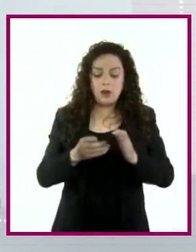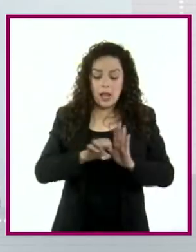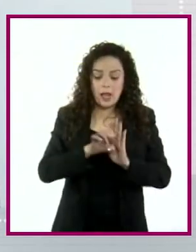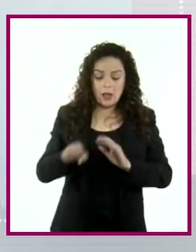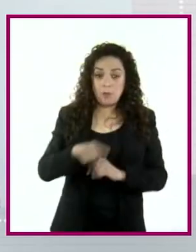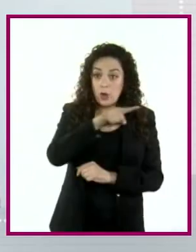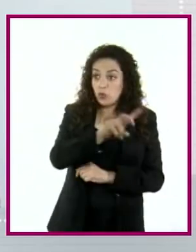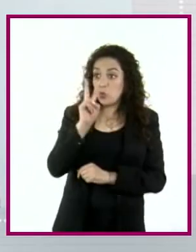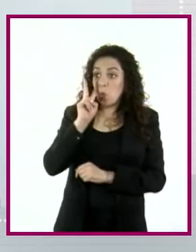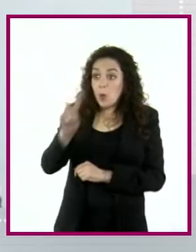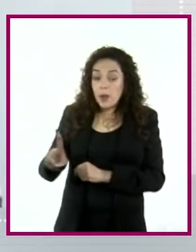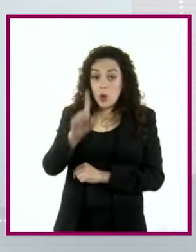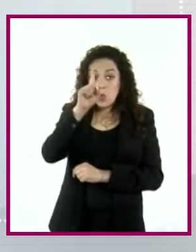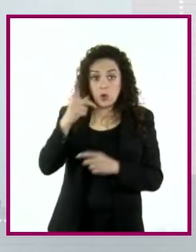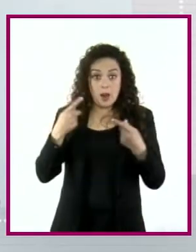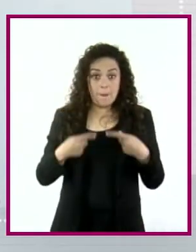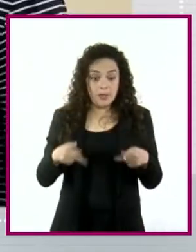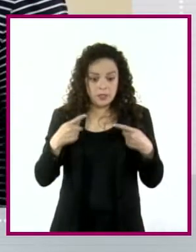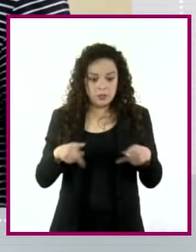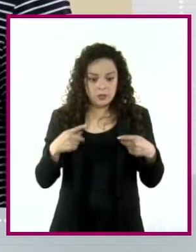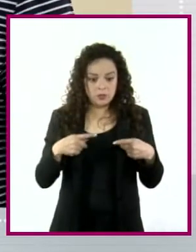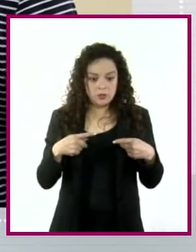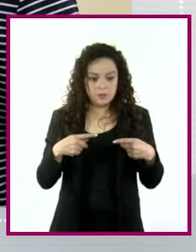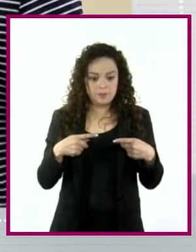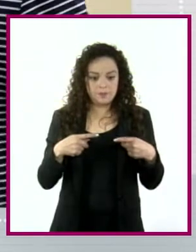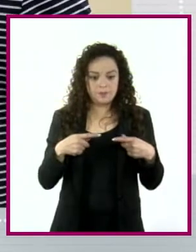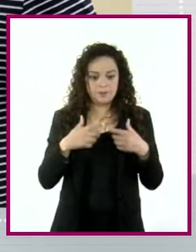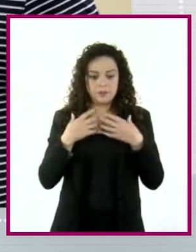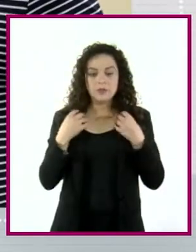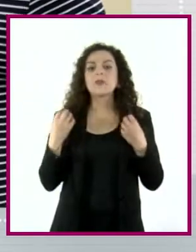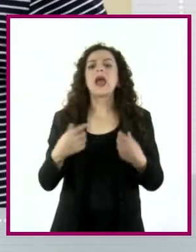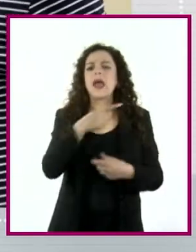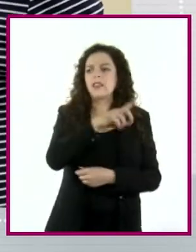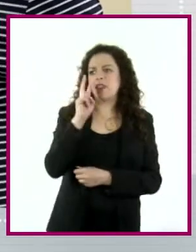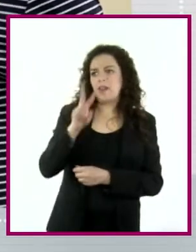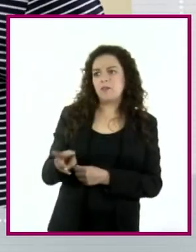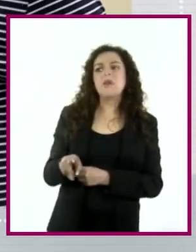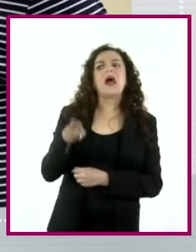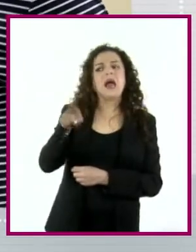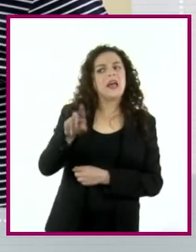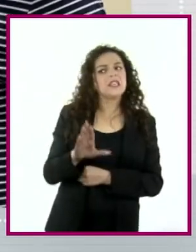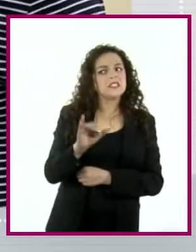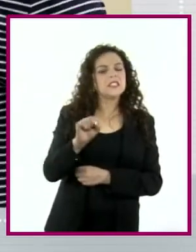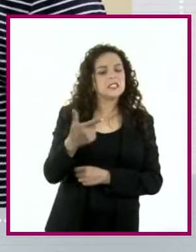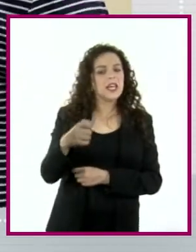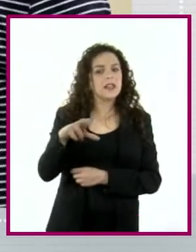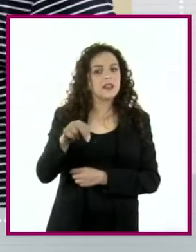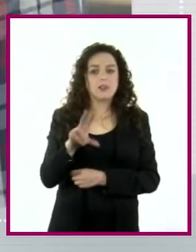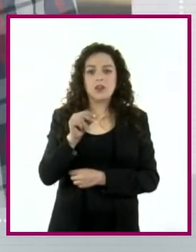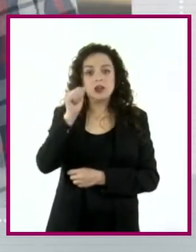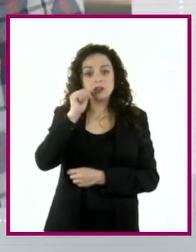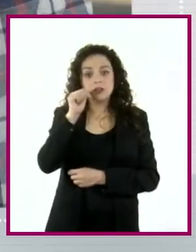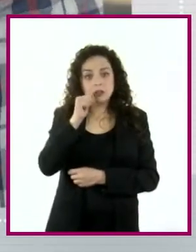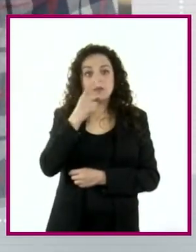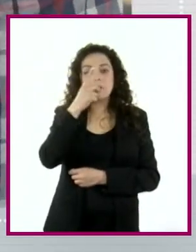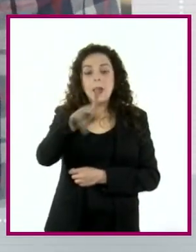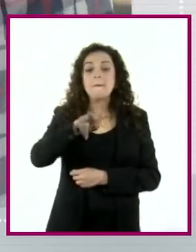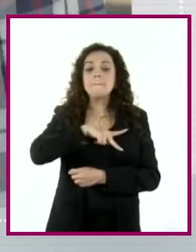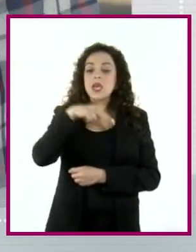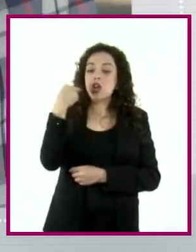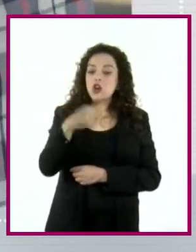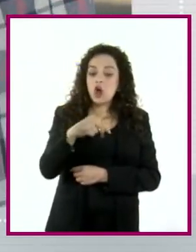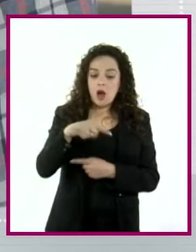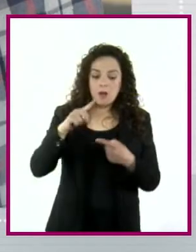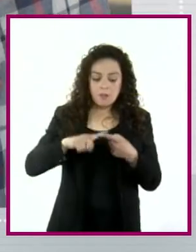una persona, no asumas que es una persona cisgénero. Siempre preséntate con tu nombre y con tus pronombres.